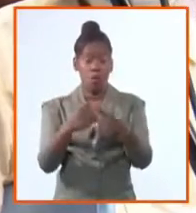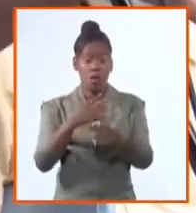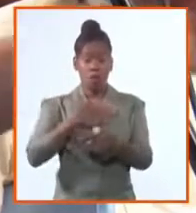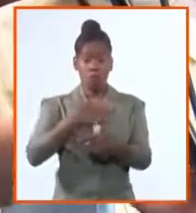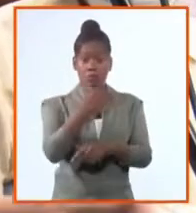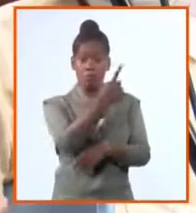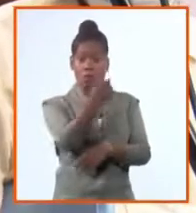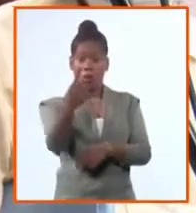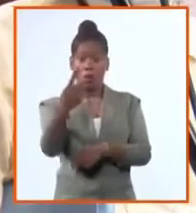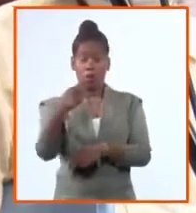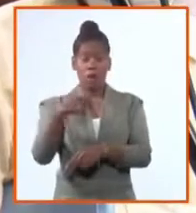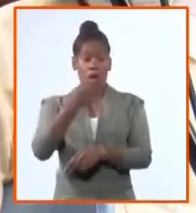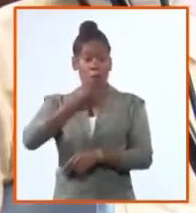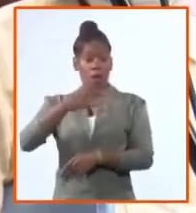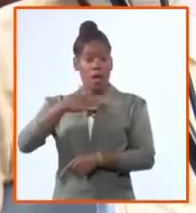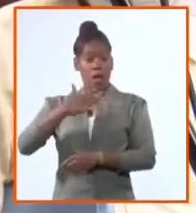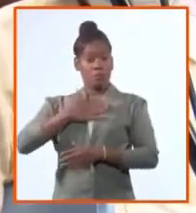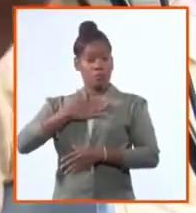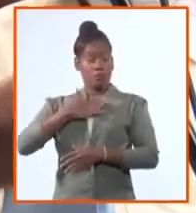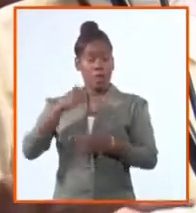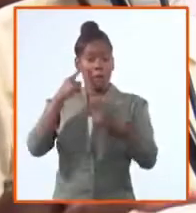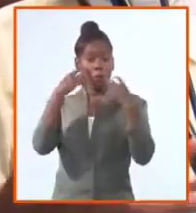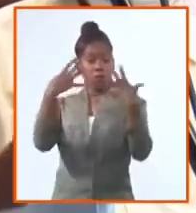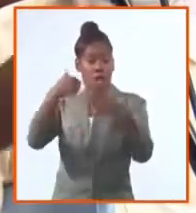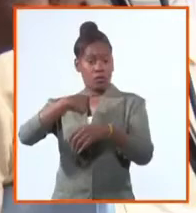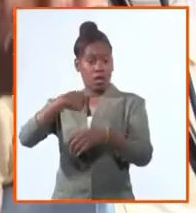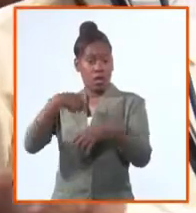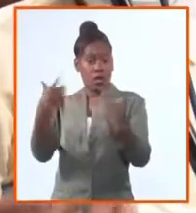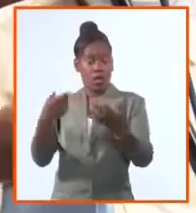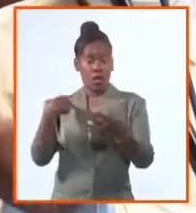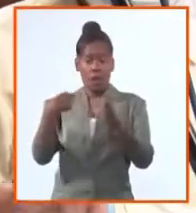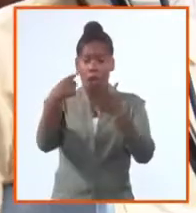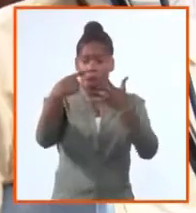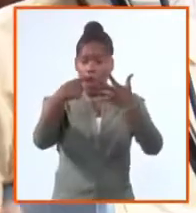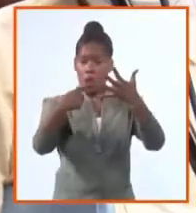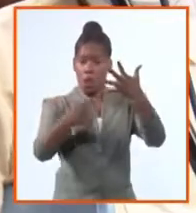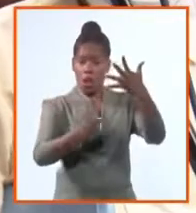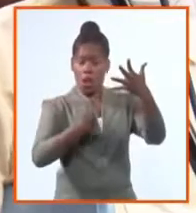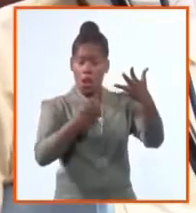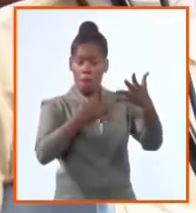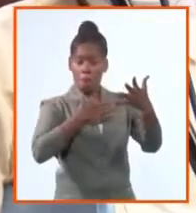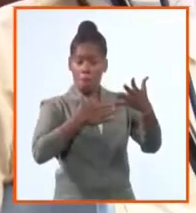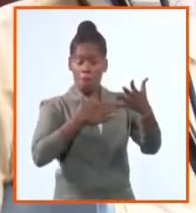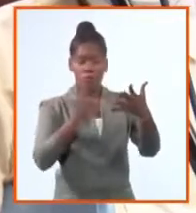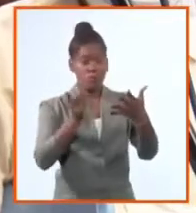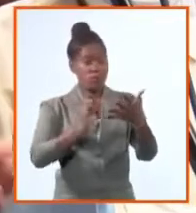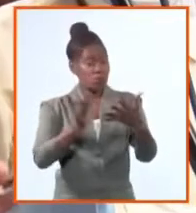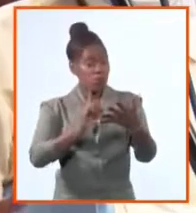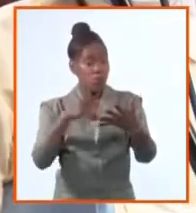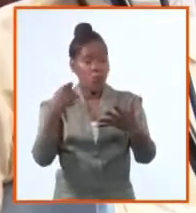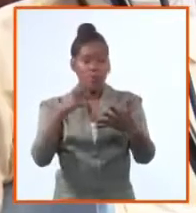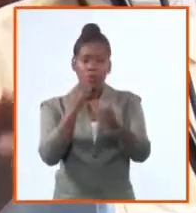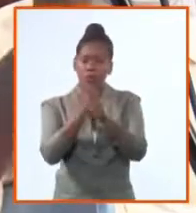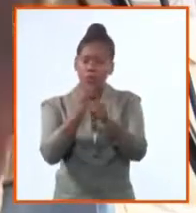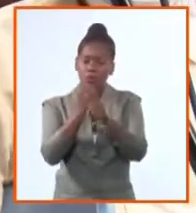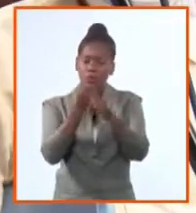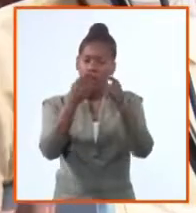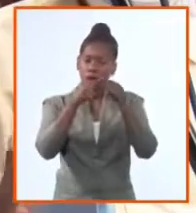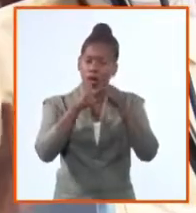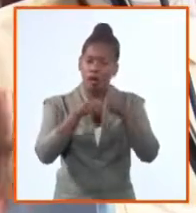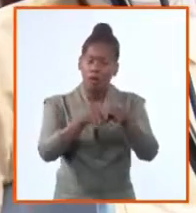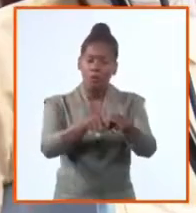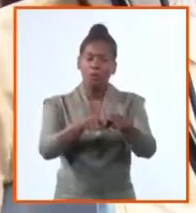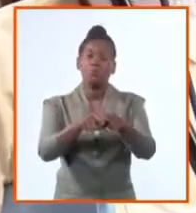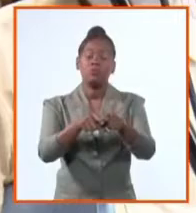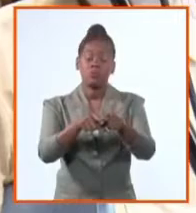su pedacito, y el resultado final, que es aplicarlo al hombre que vive en sociedad, vamos a seguir en